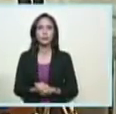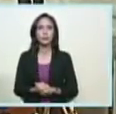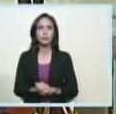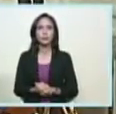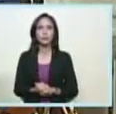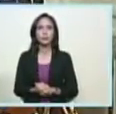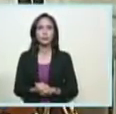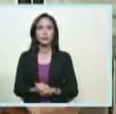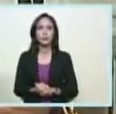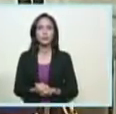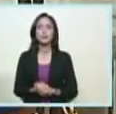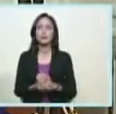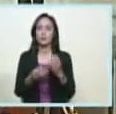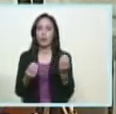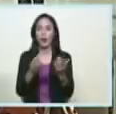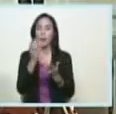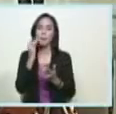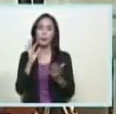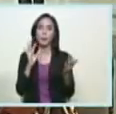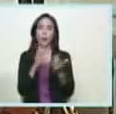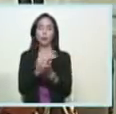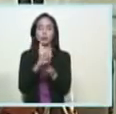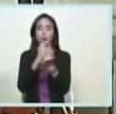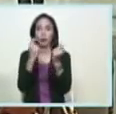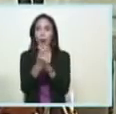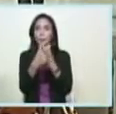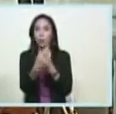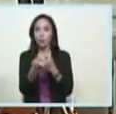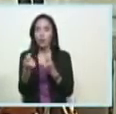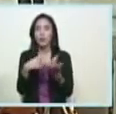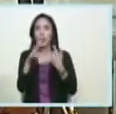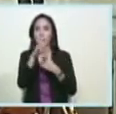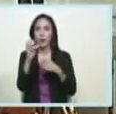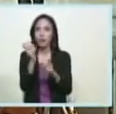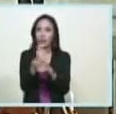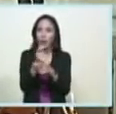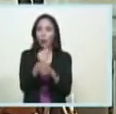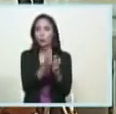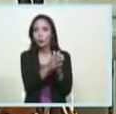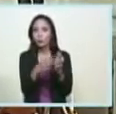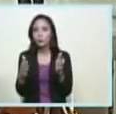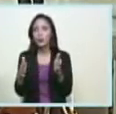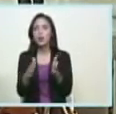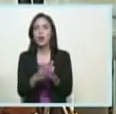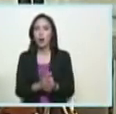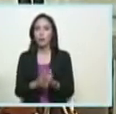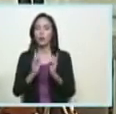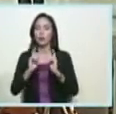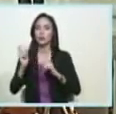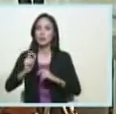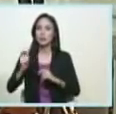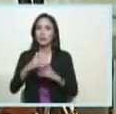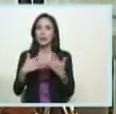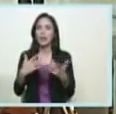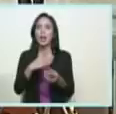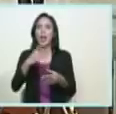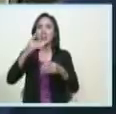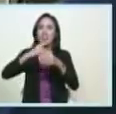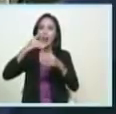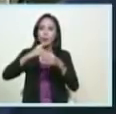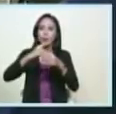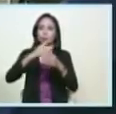que se va a activar con mucha fuerza a partir de la reconversión monetaria necesitamos tener un censo